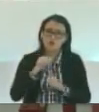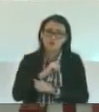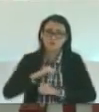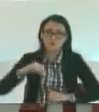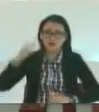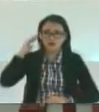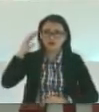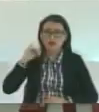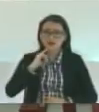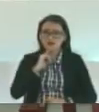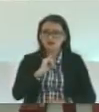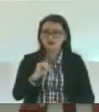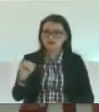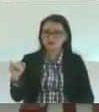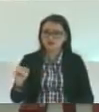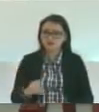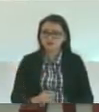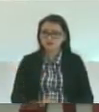de Israel.